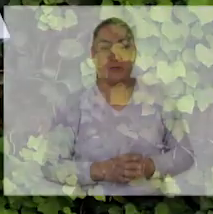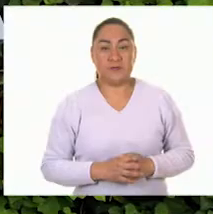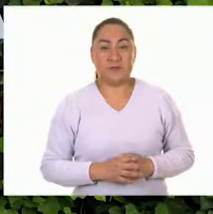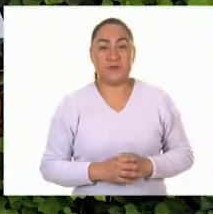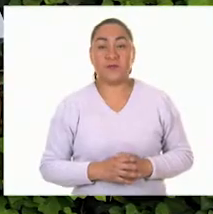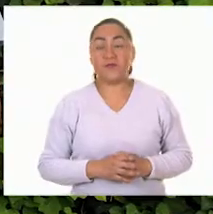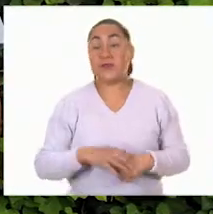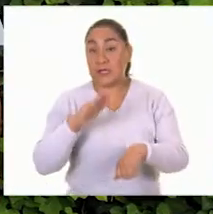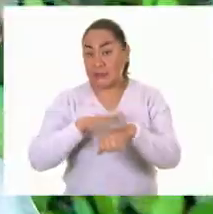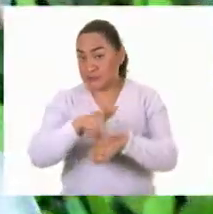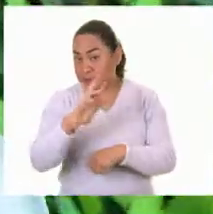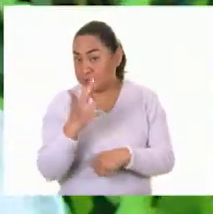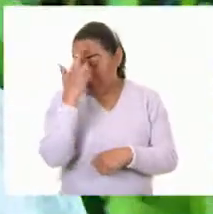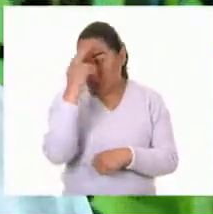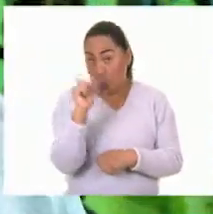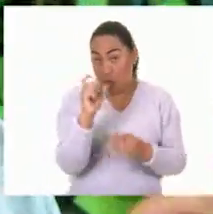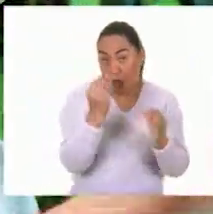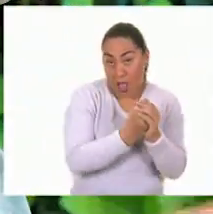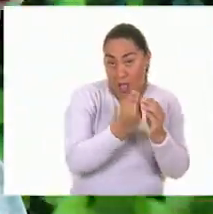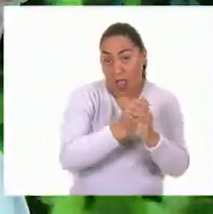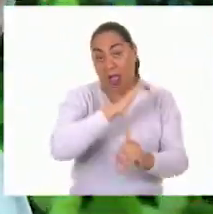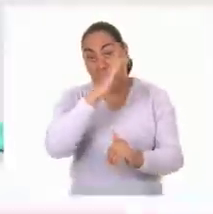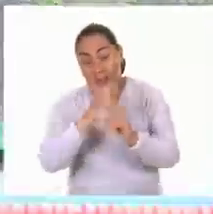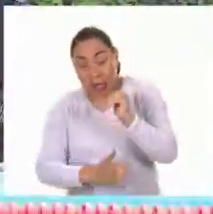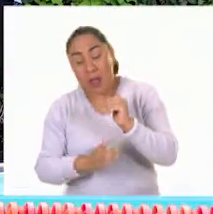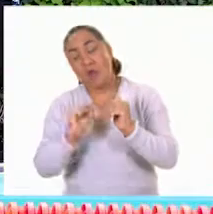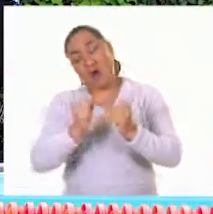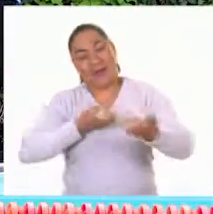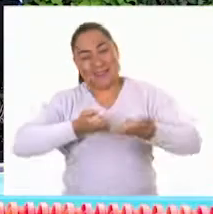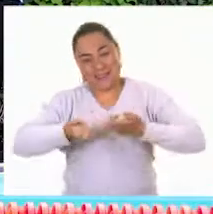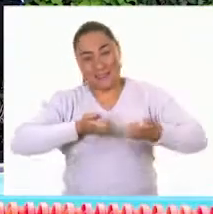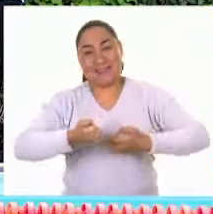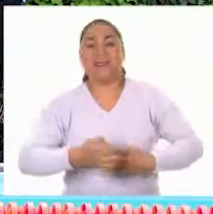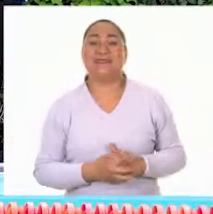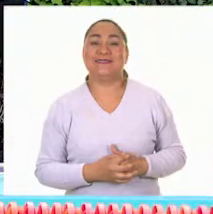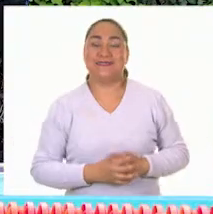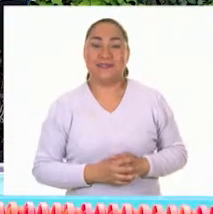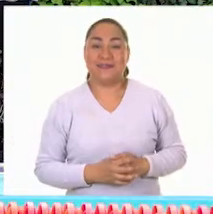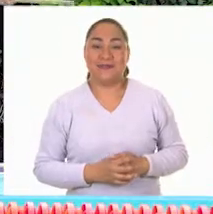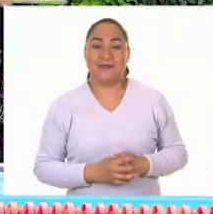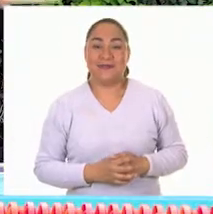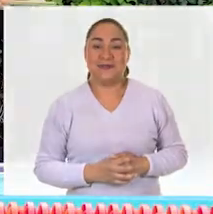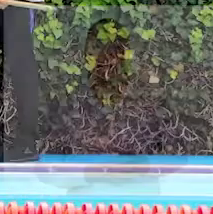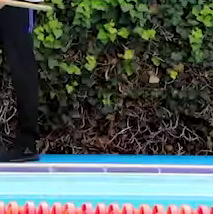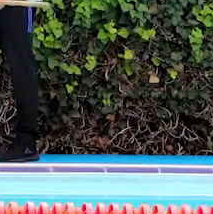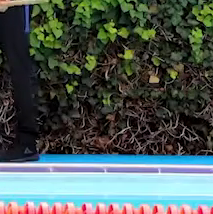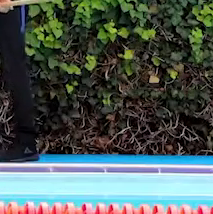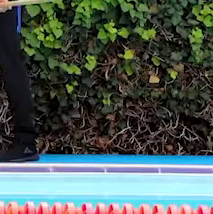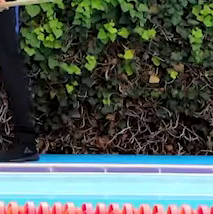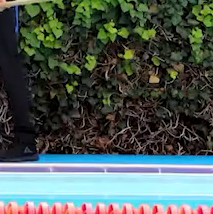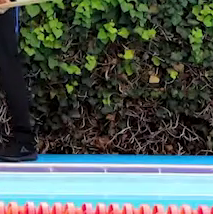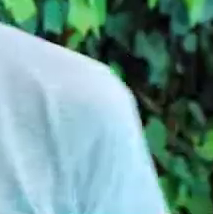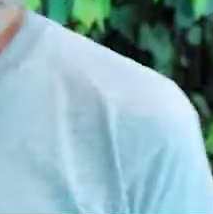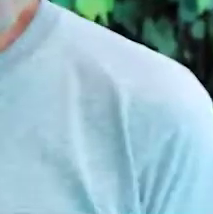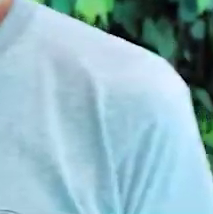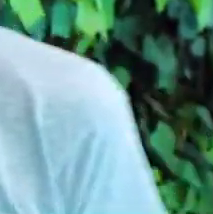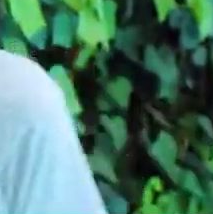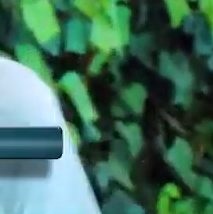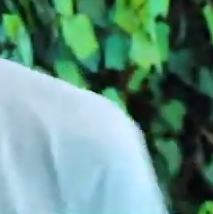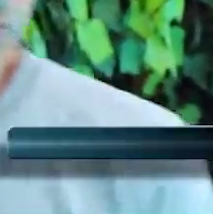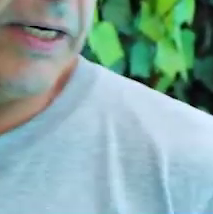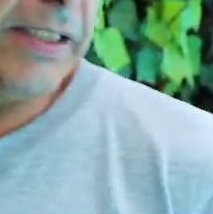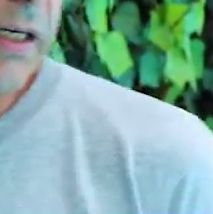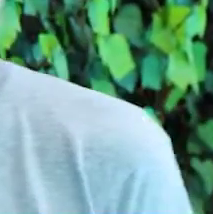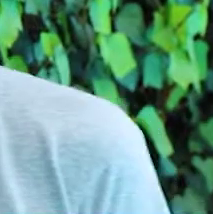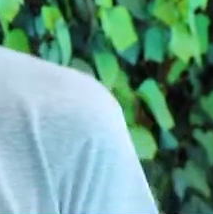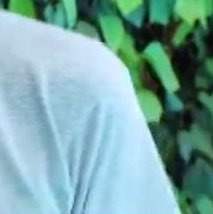recuerda entre clase y clase activa tu cuerpo ok vamos a tomar un palo lo que vamos a trabajar es brazo abrimos